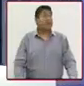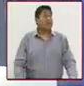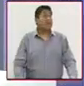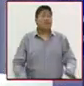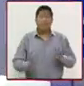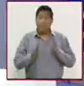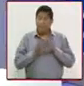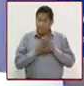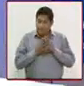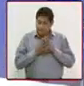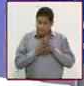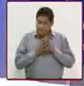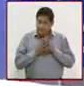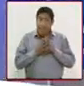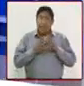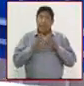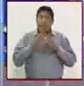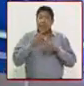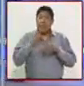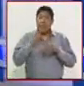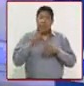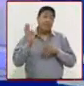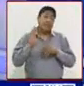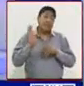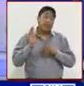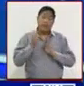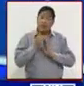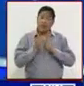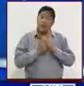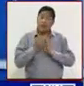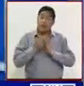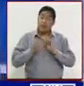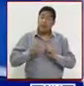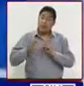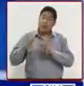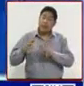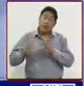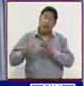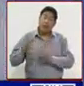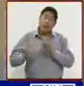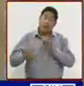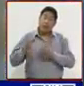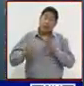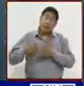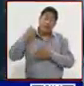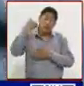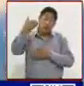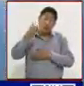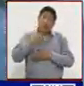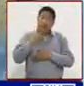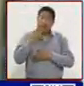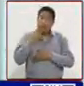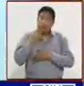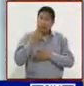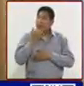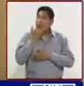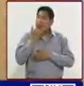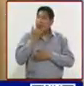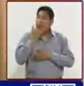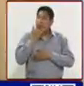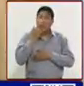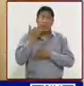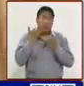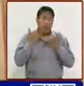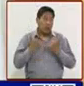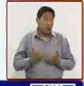Áñez decide despedir a sus abogados y deja en manos de la justicia la próxima sentencia. Déjeme contarle lo que ha acontecido